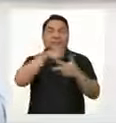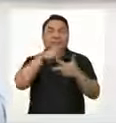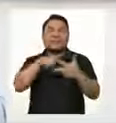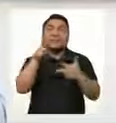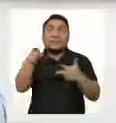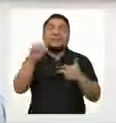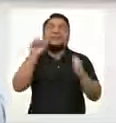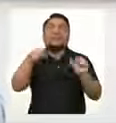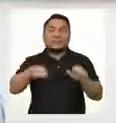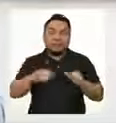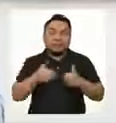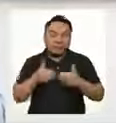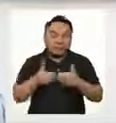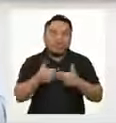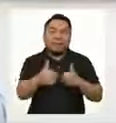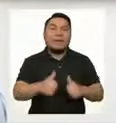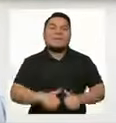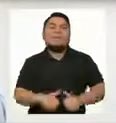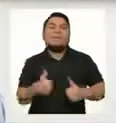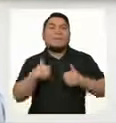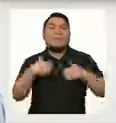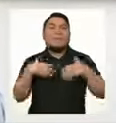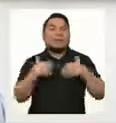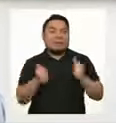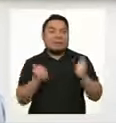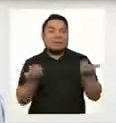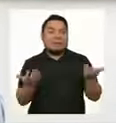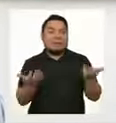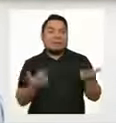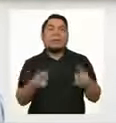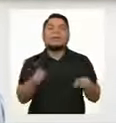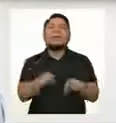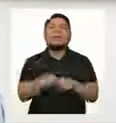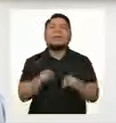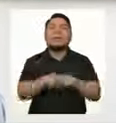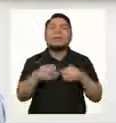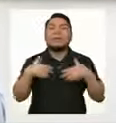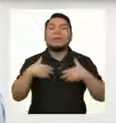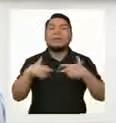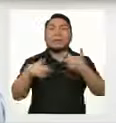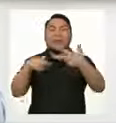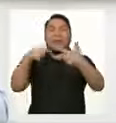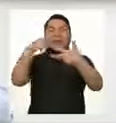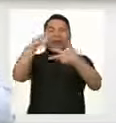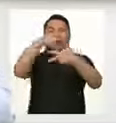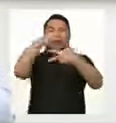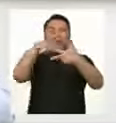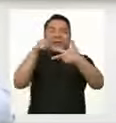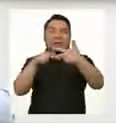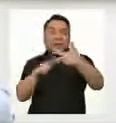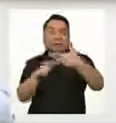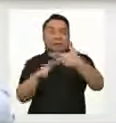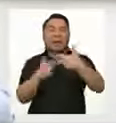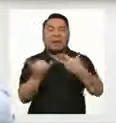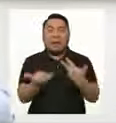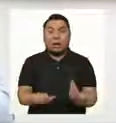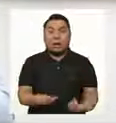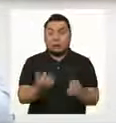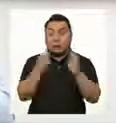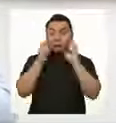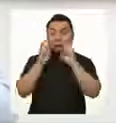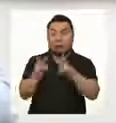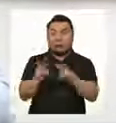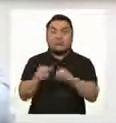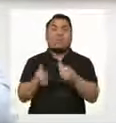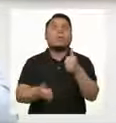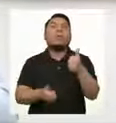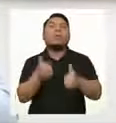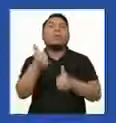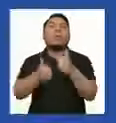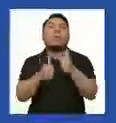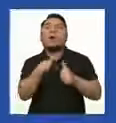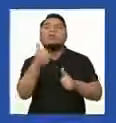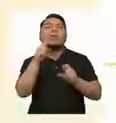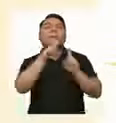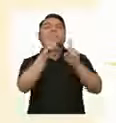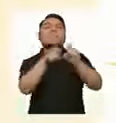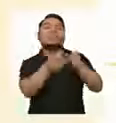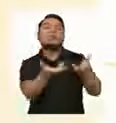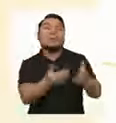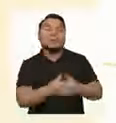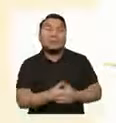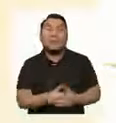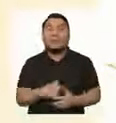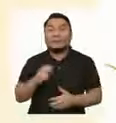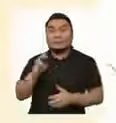vida saludable y es cualitativa, además de tener 3 categorías. Ahora veamos. ¿Cuál es la siguiente pregunta?